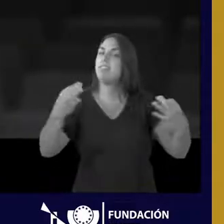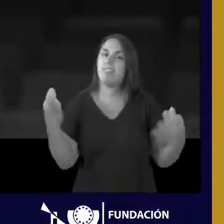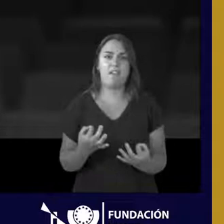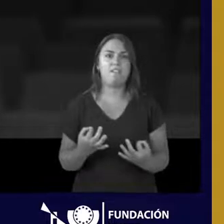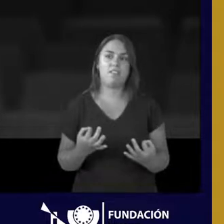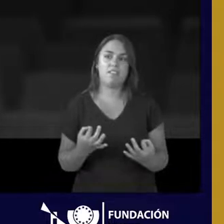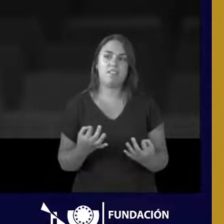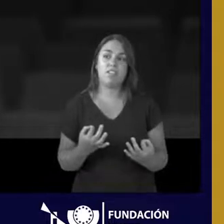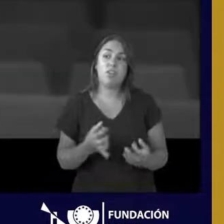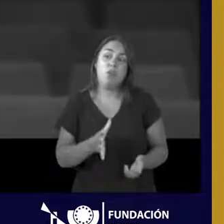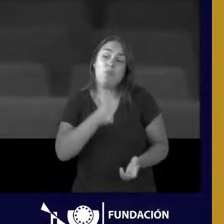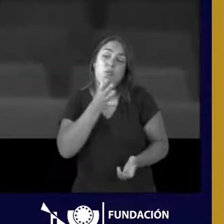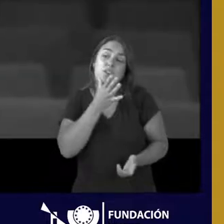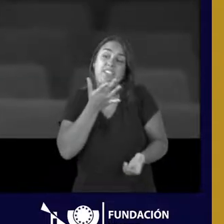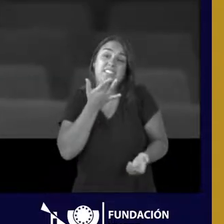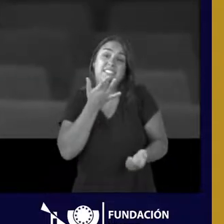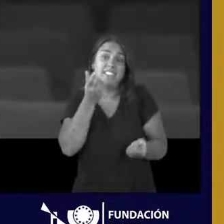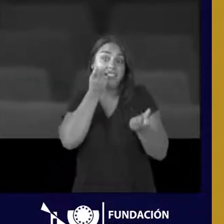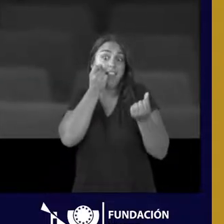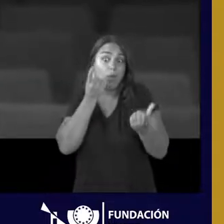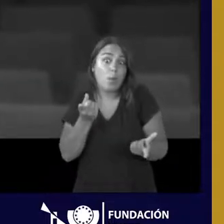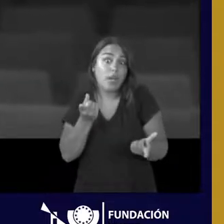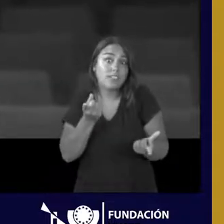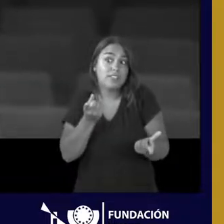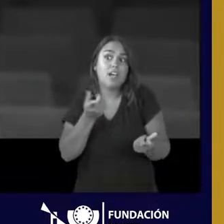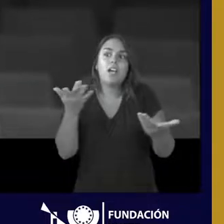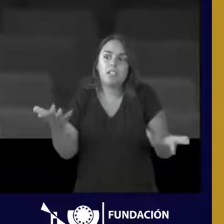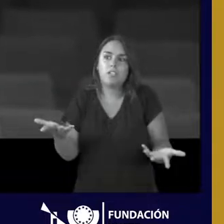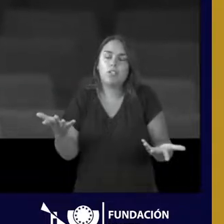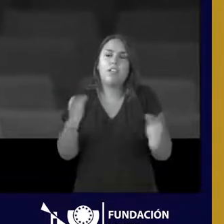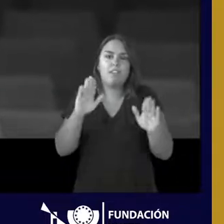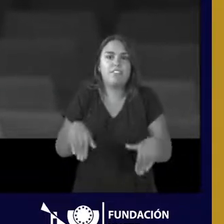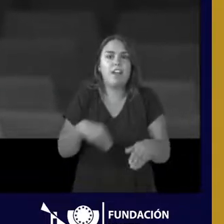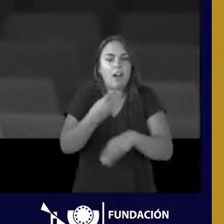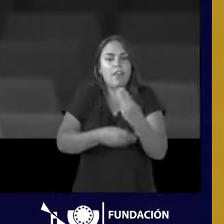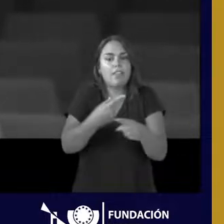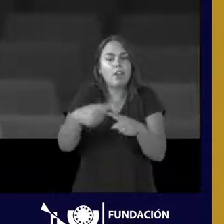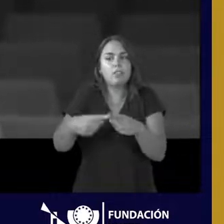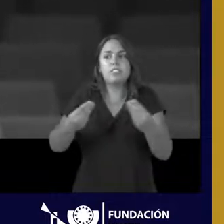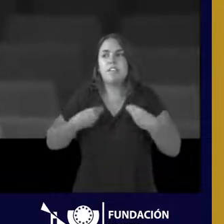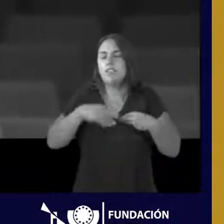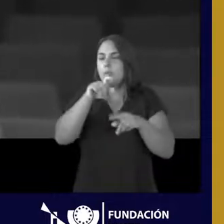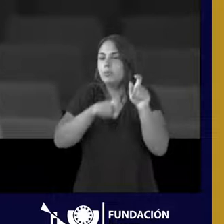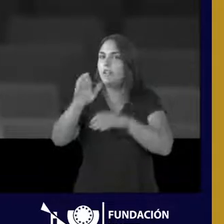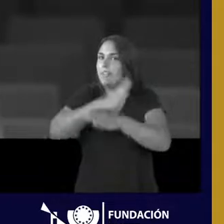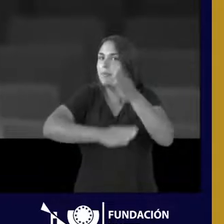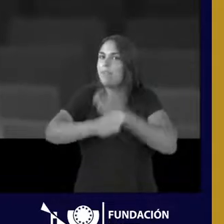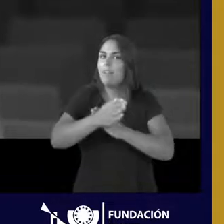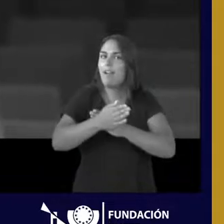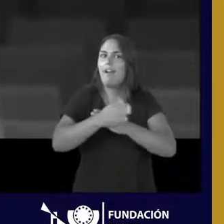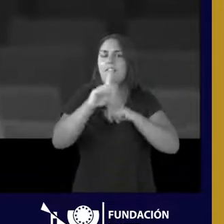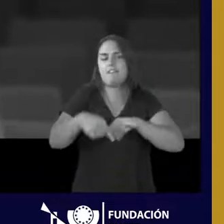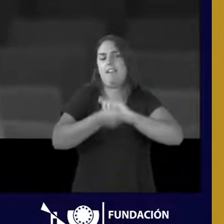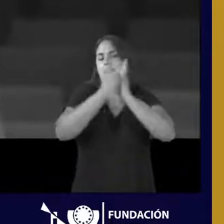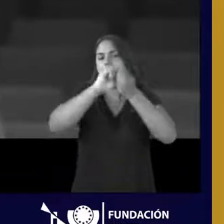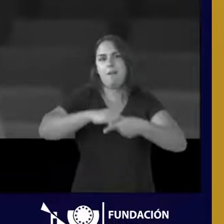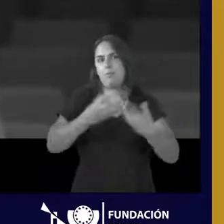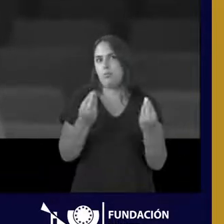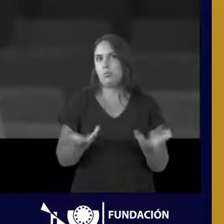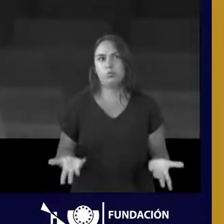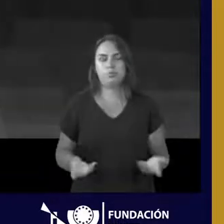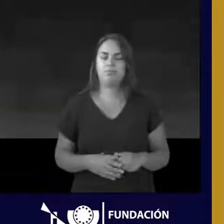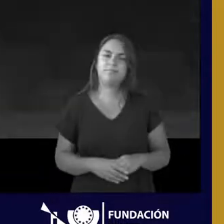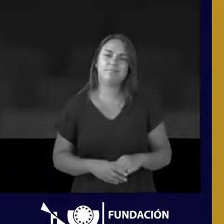persona con discapacidad porque y le tien en cuenta muchas col pero la vida de la persona con discapacidad